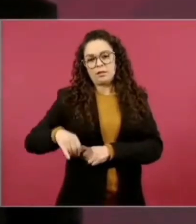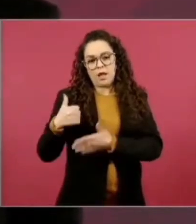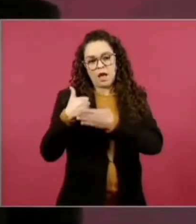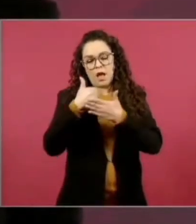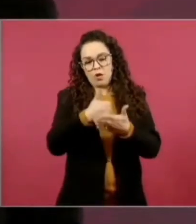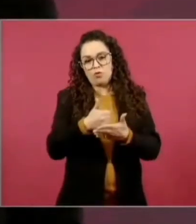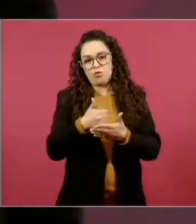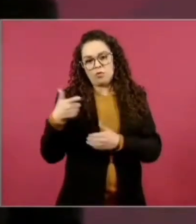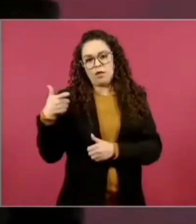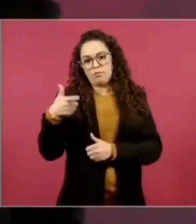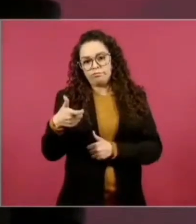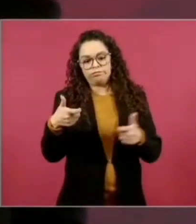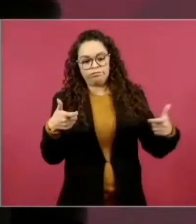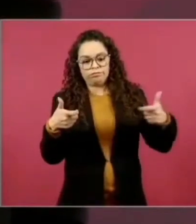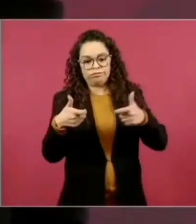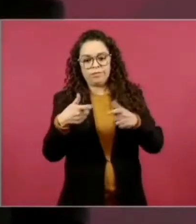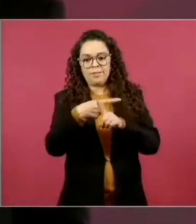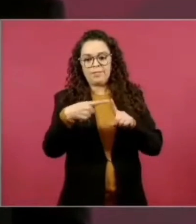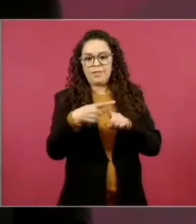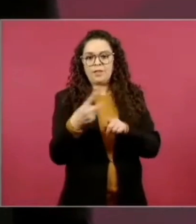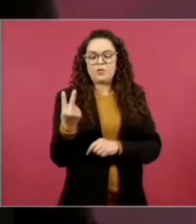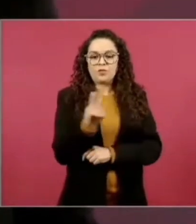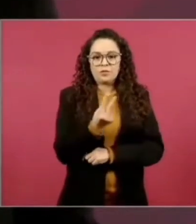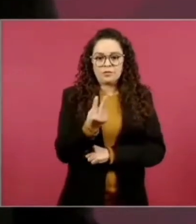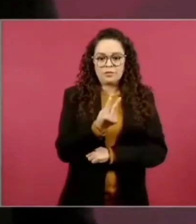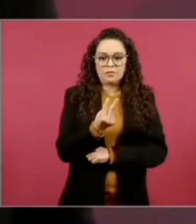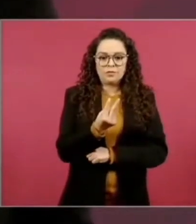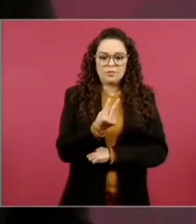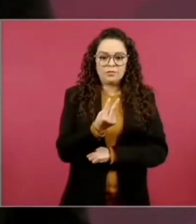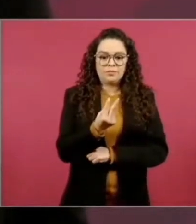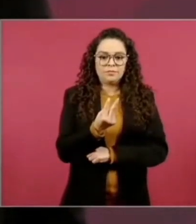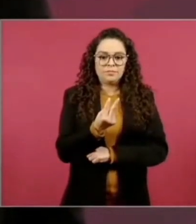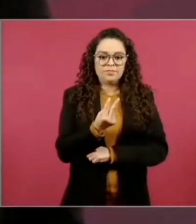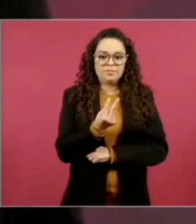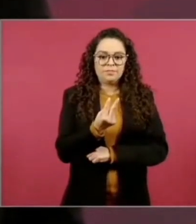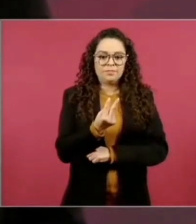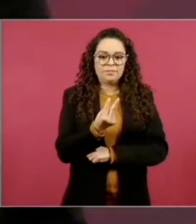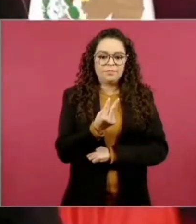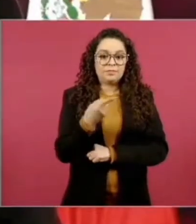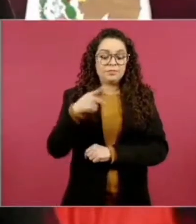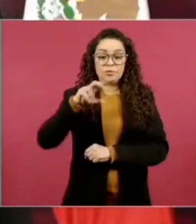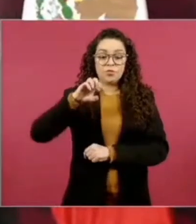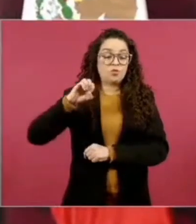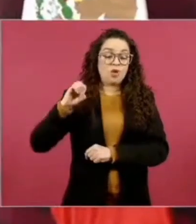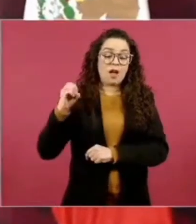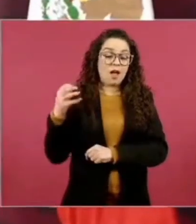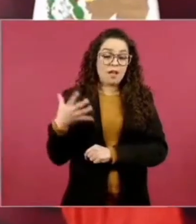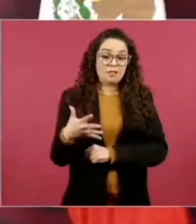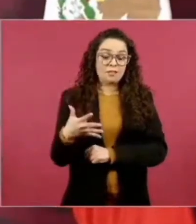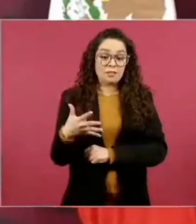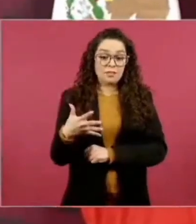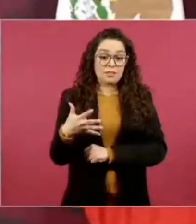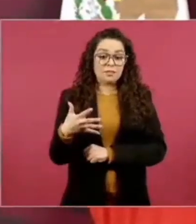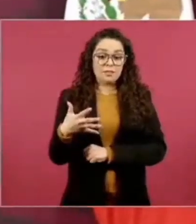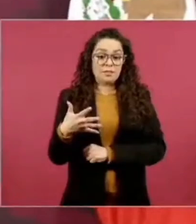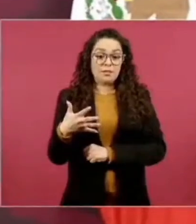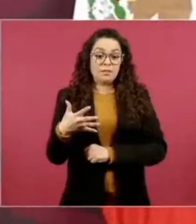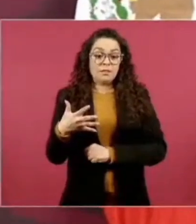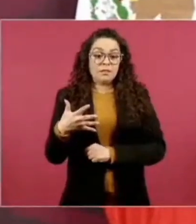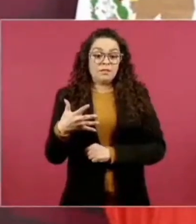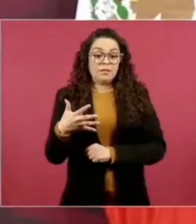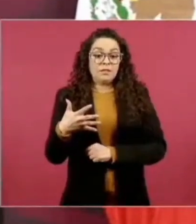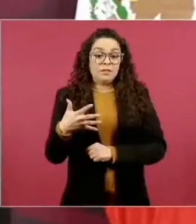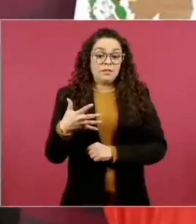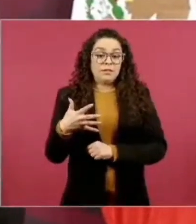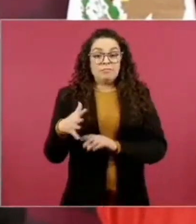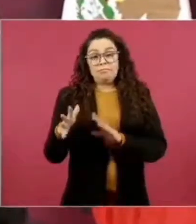aunque se va a ver reflejado todavía en el mediano plazo. Aún así van a estar como